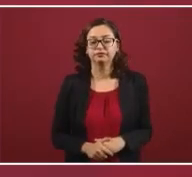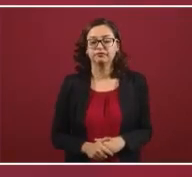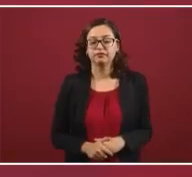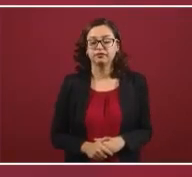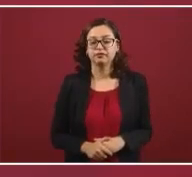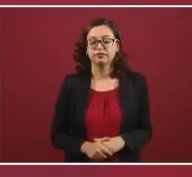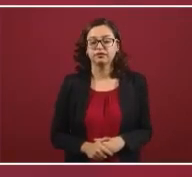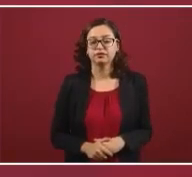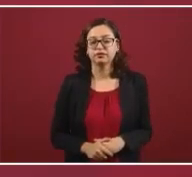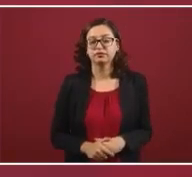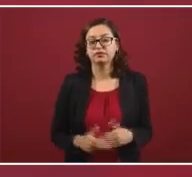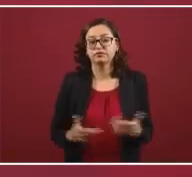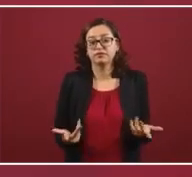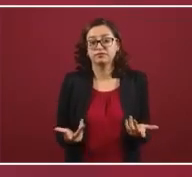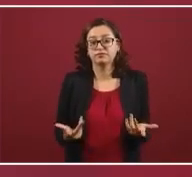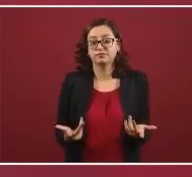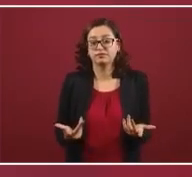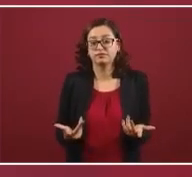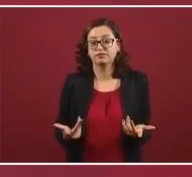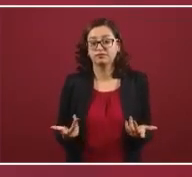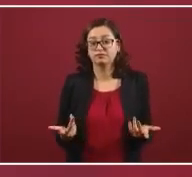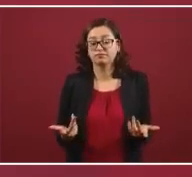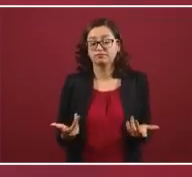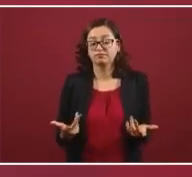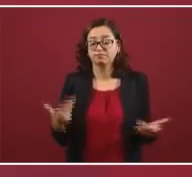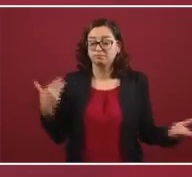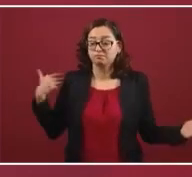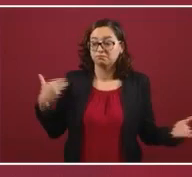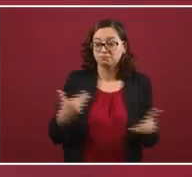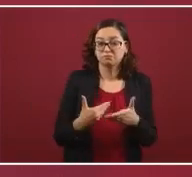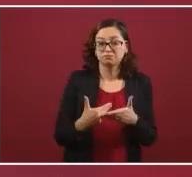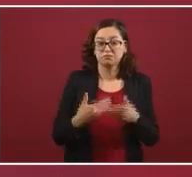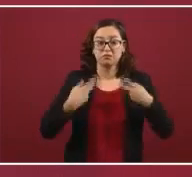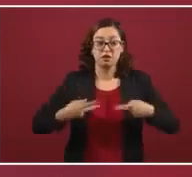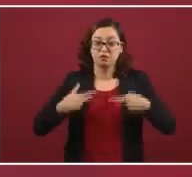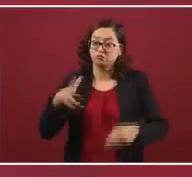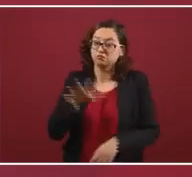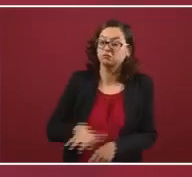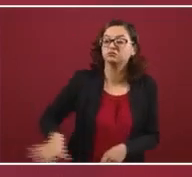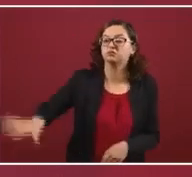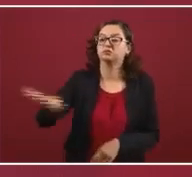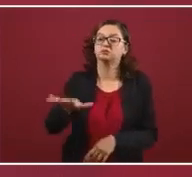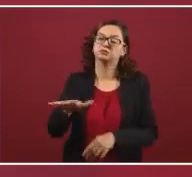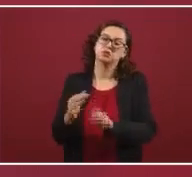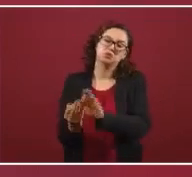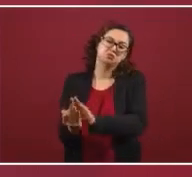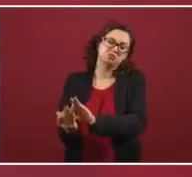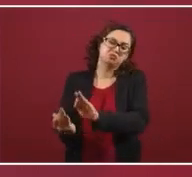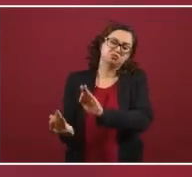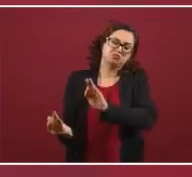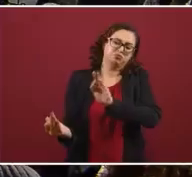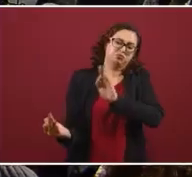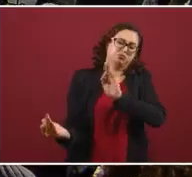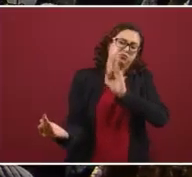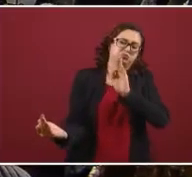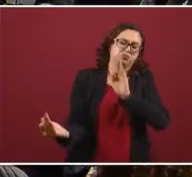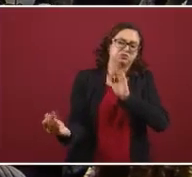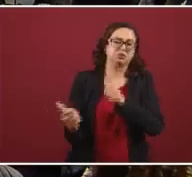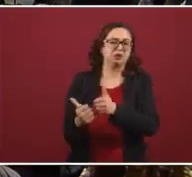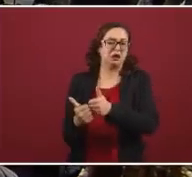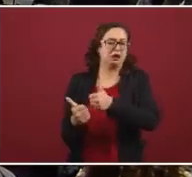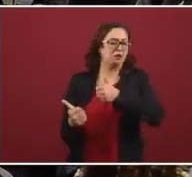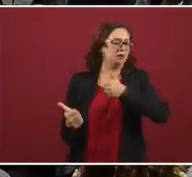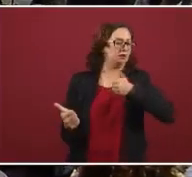al poder y se alejaron del pueblo, de la gente. Muy